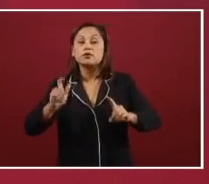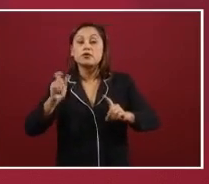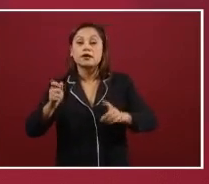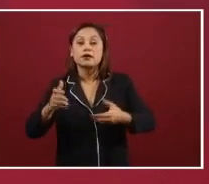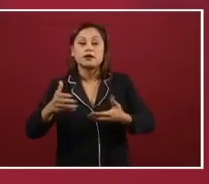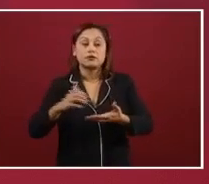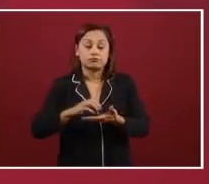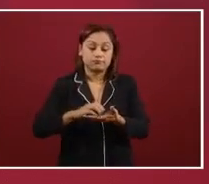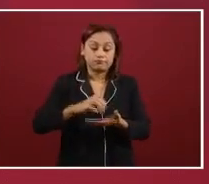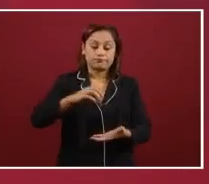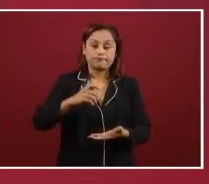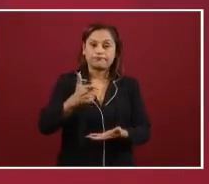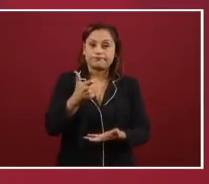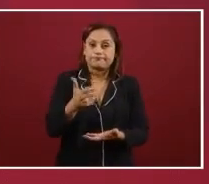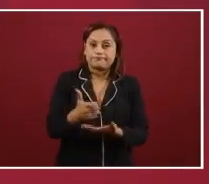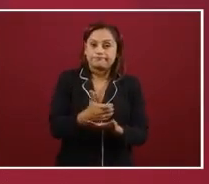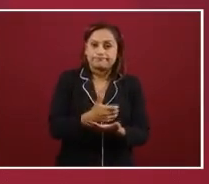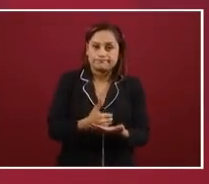que